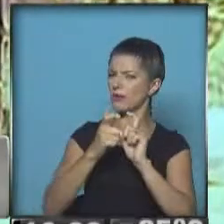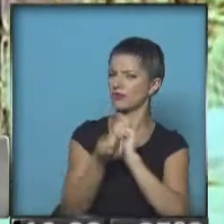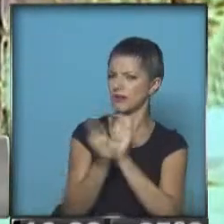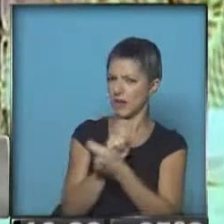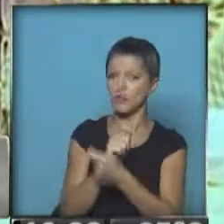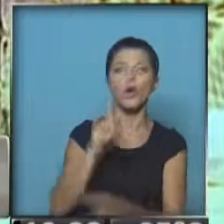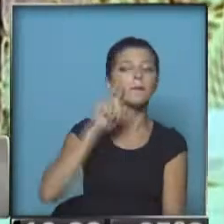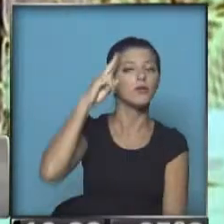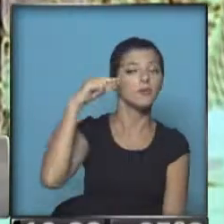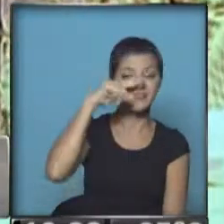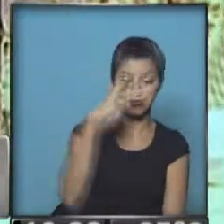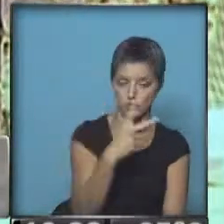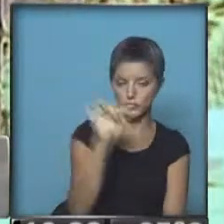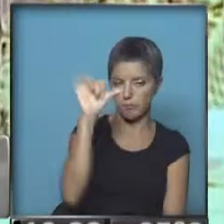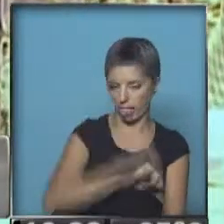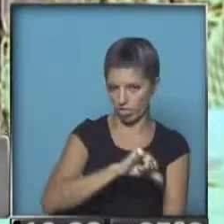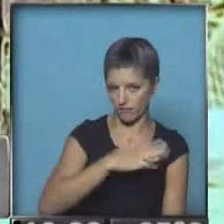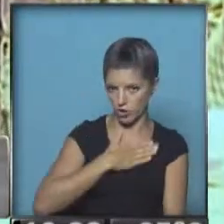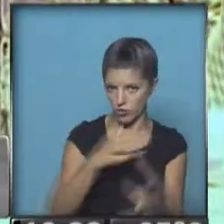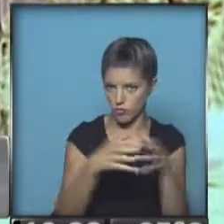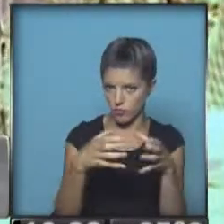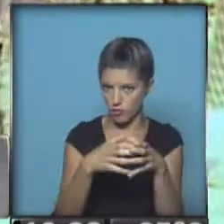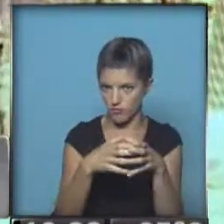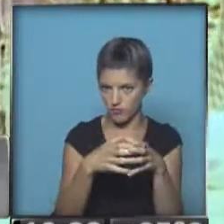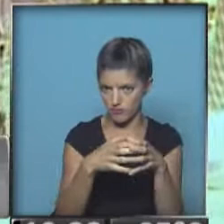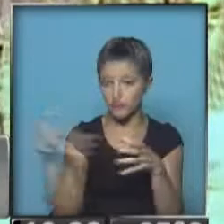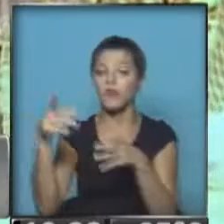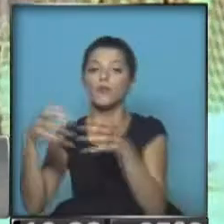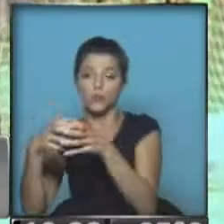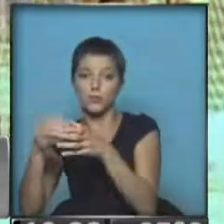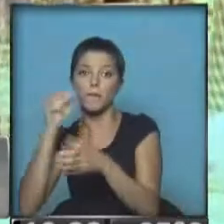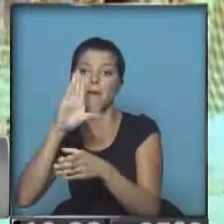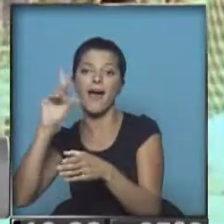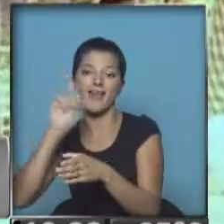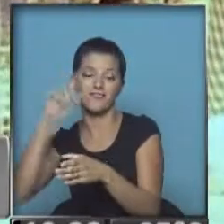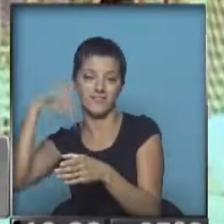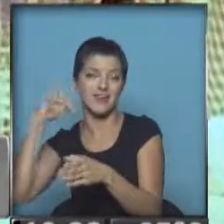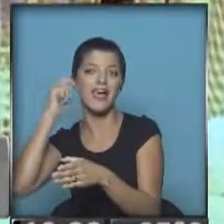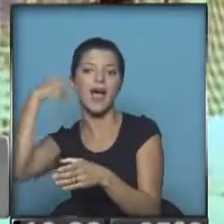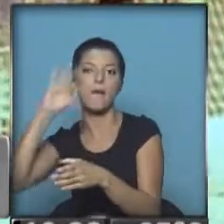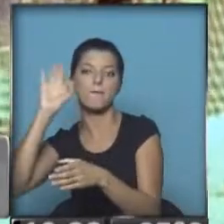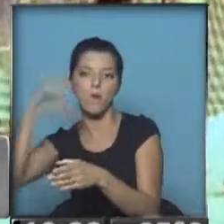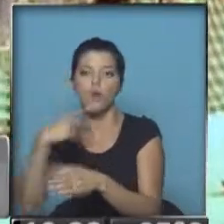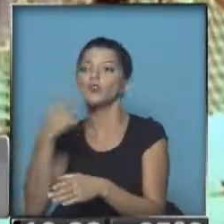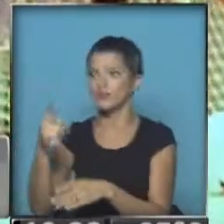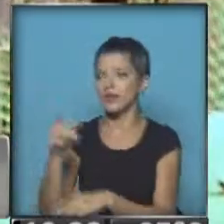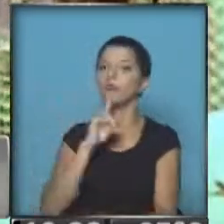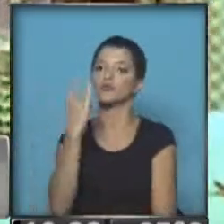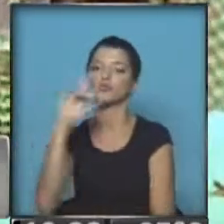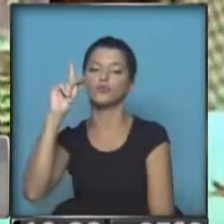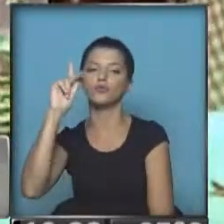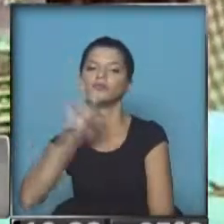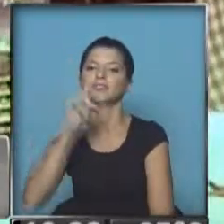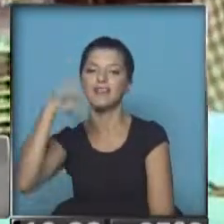72 fue derrotada por la fórmula Balbín-Gamón. Nosotros cantábamos Balbín-Gamón, Tutankamón